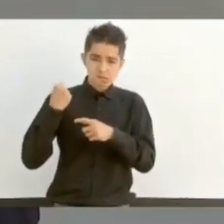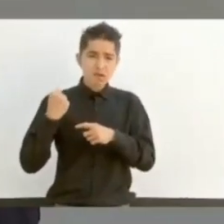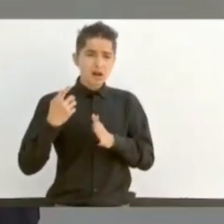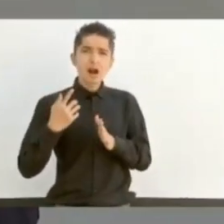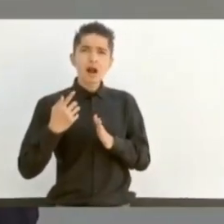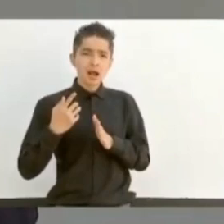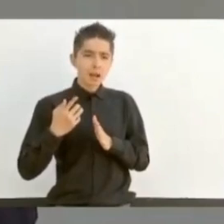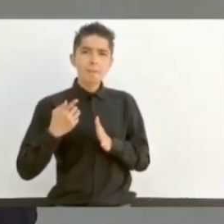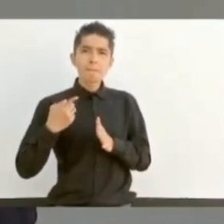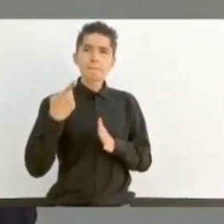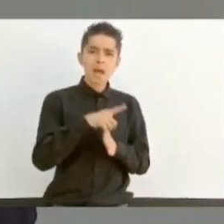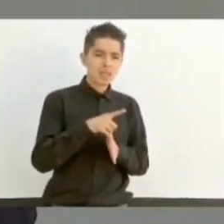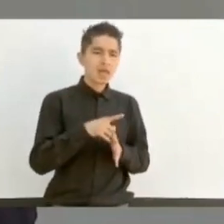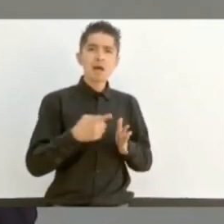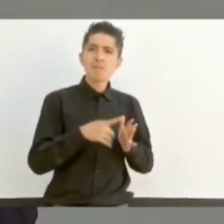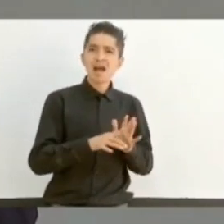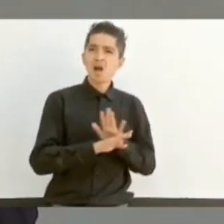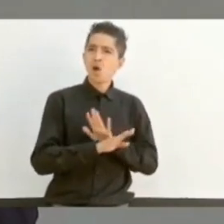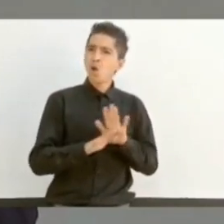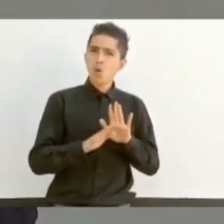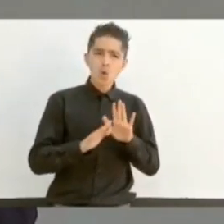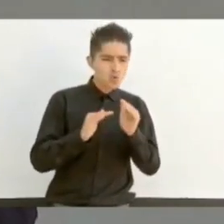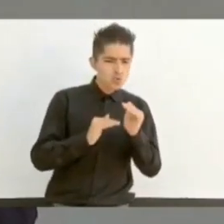Ese era Morelos, Michoacán.